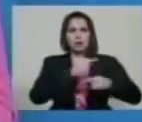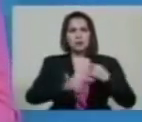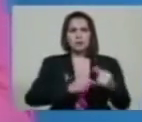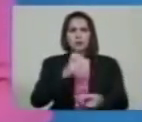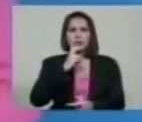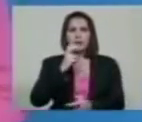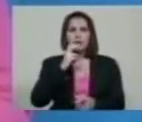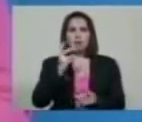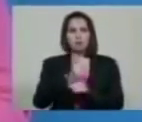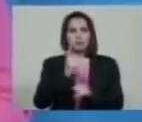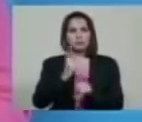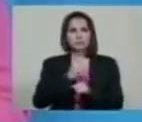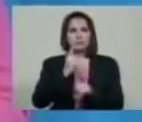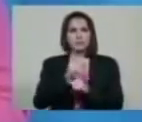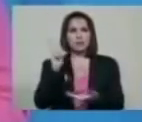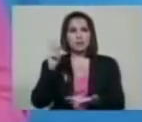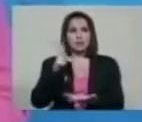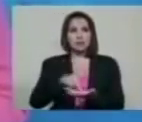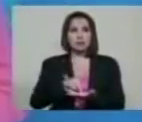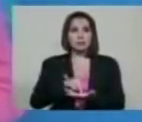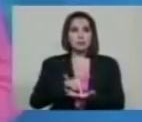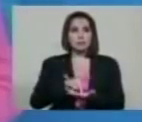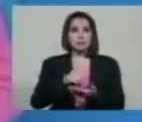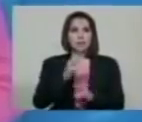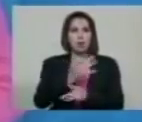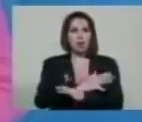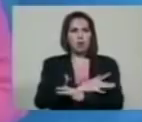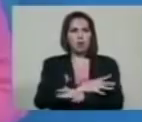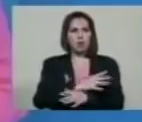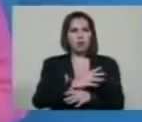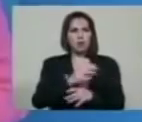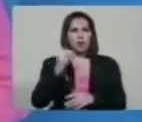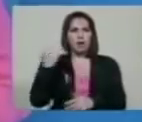de oro, nuestros atletas que participaron en los Juegos Olímpicos Juveniles Argentina 2018.